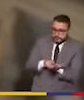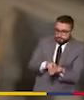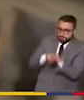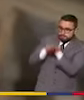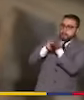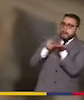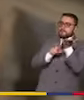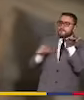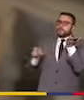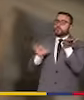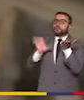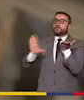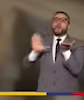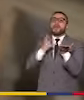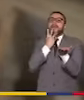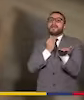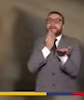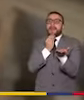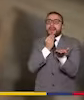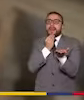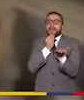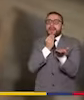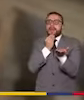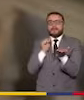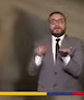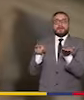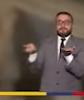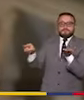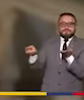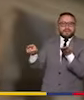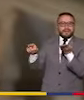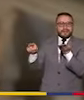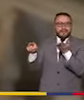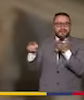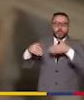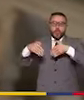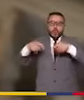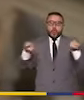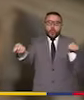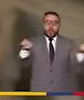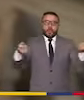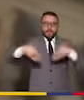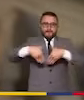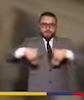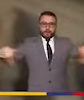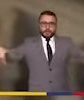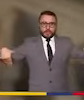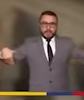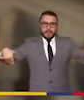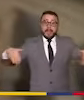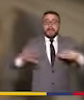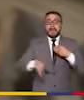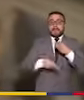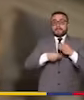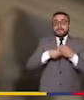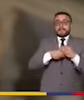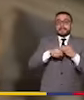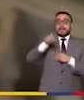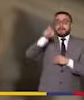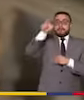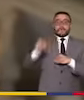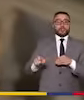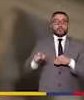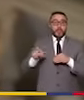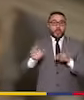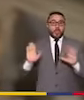población de Israel, los registros de control fronterizo y el registro de personas